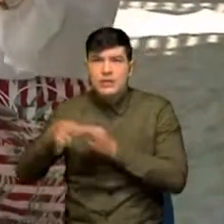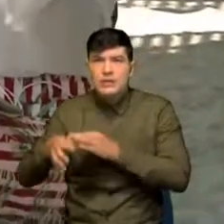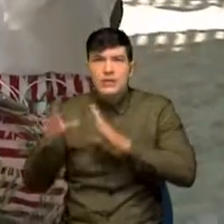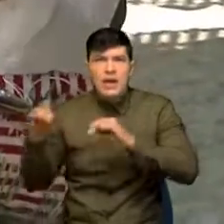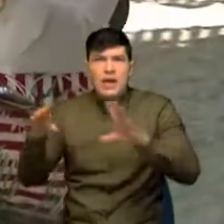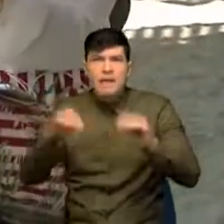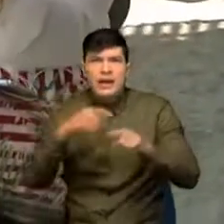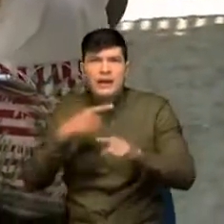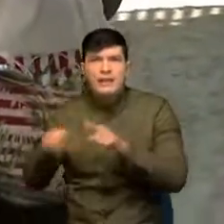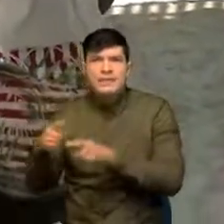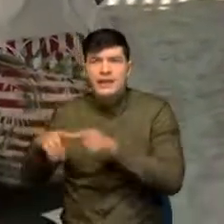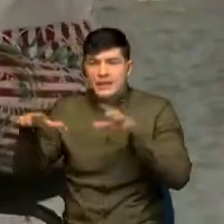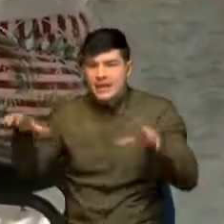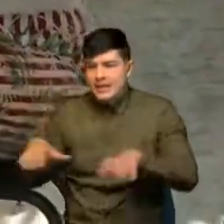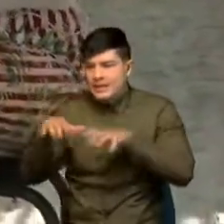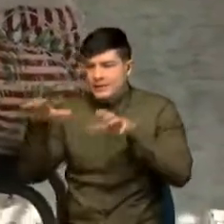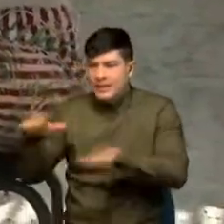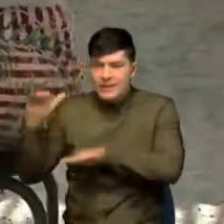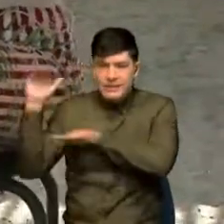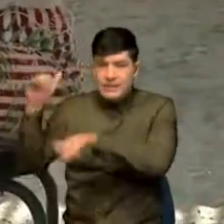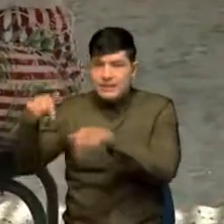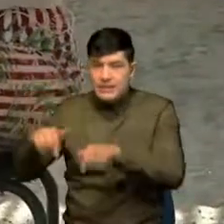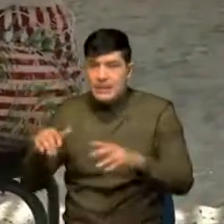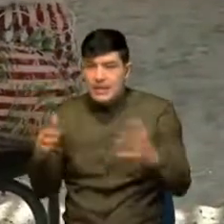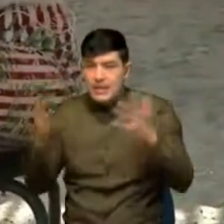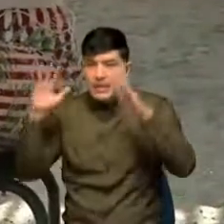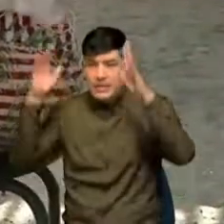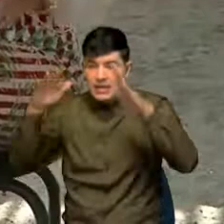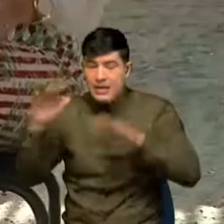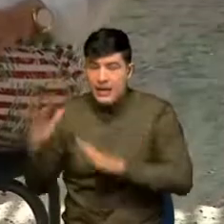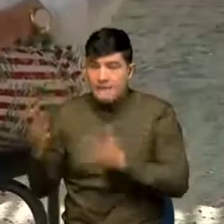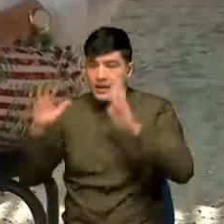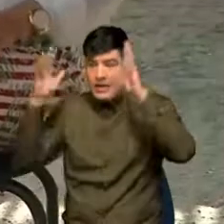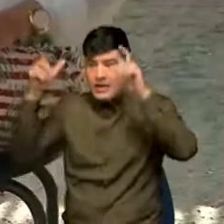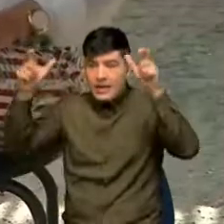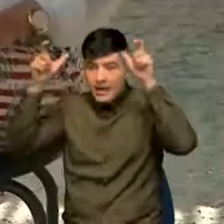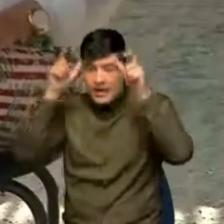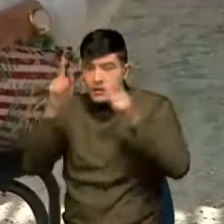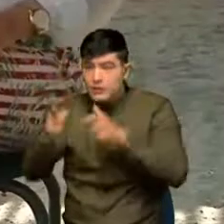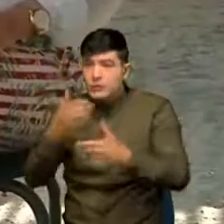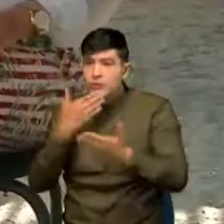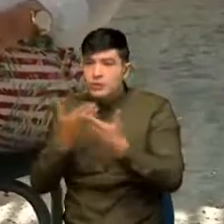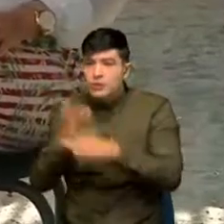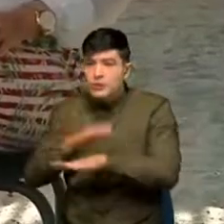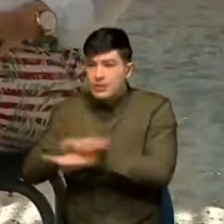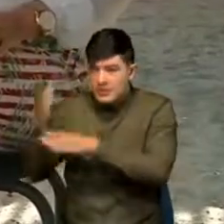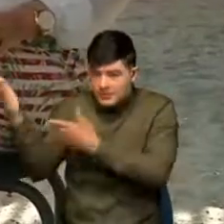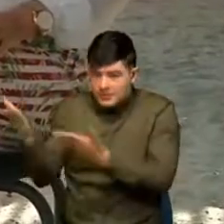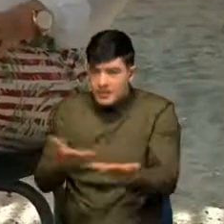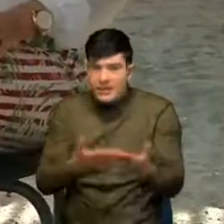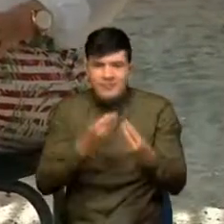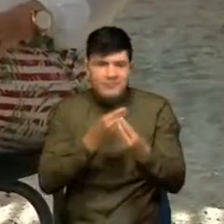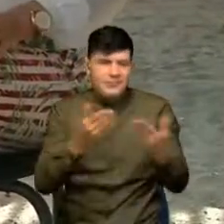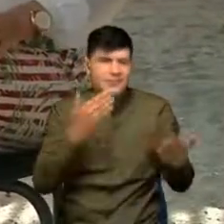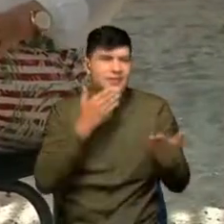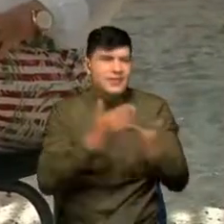las actividades representativas dentro de la feria, y es la feria ganadera. Muy buenas tardes y bienvenida. Muy buenas tardes, gracias por la